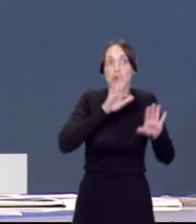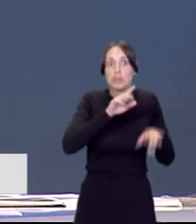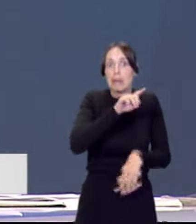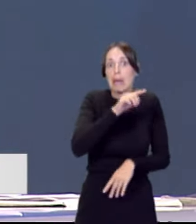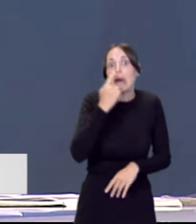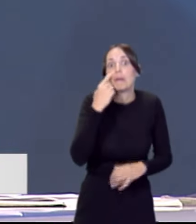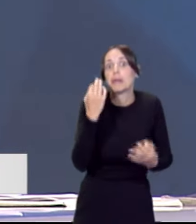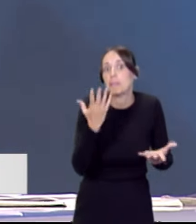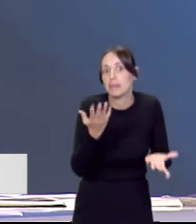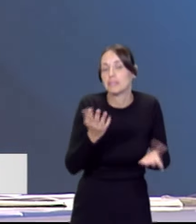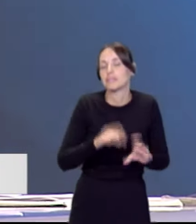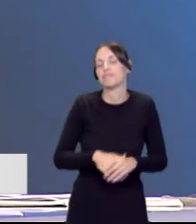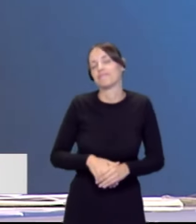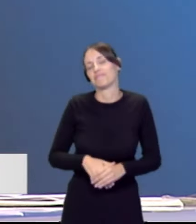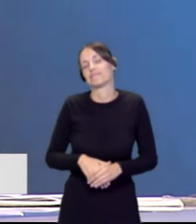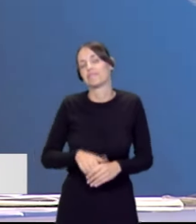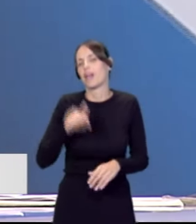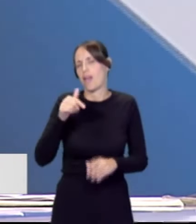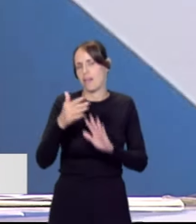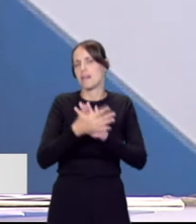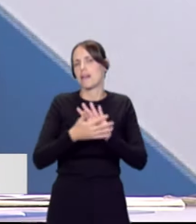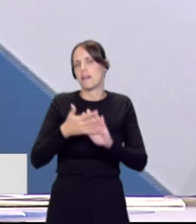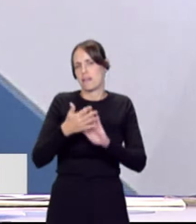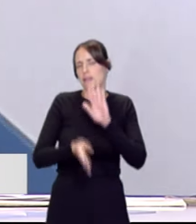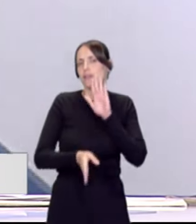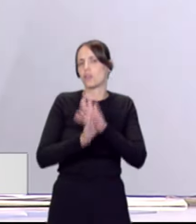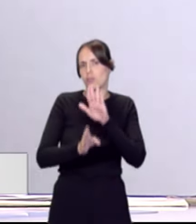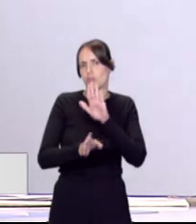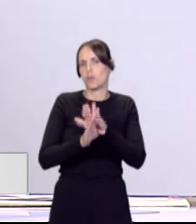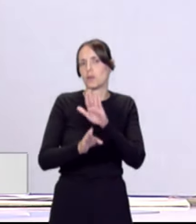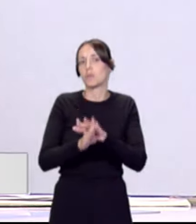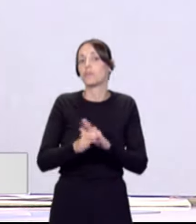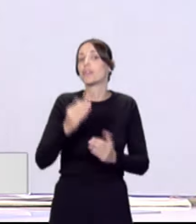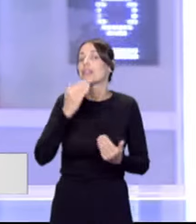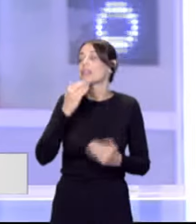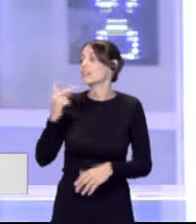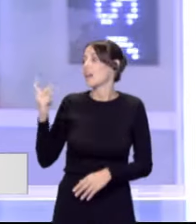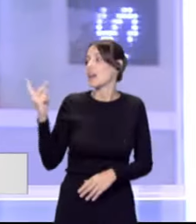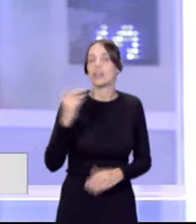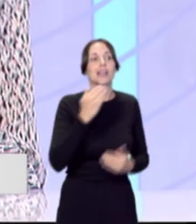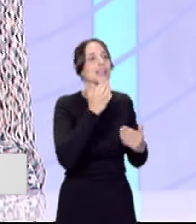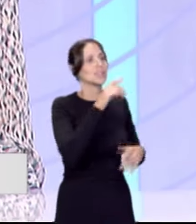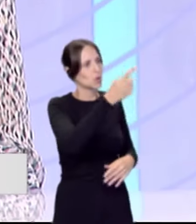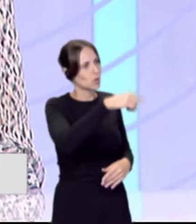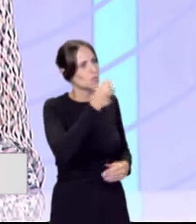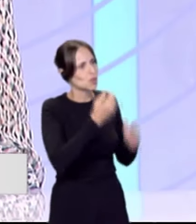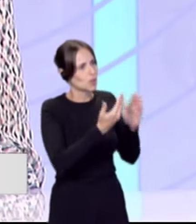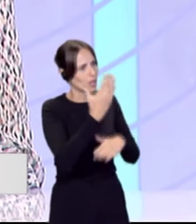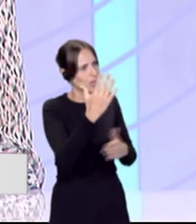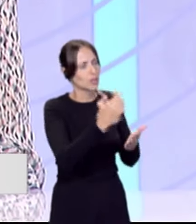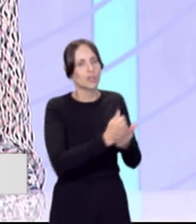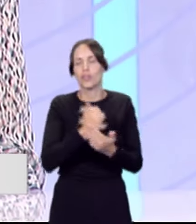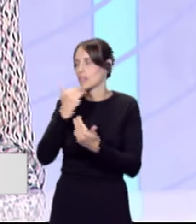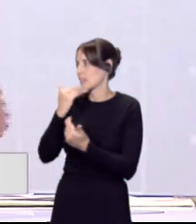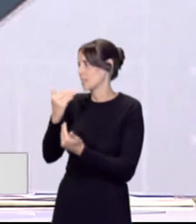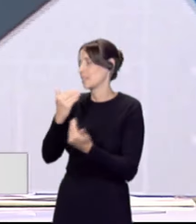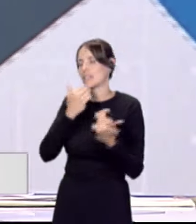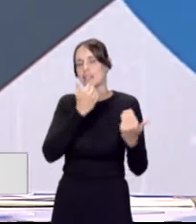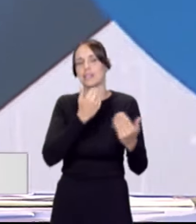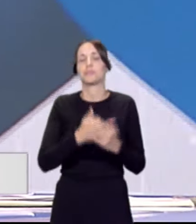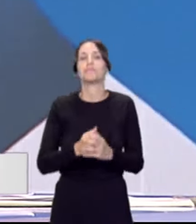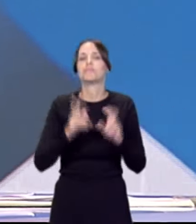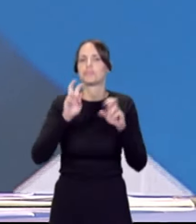vamos a seguir hablando en estos análisis que hacemos de la actualidad. Muchísimas gracias, Oscar y Carmen, por habernos acompañado. Vamos con más